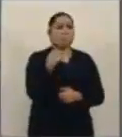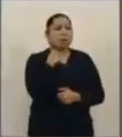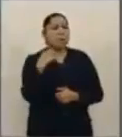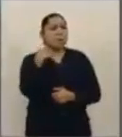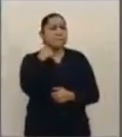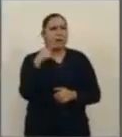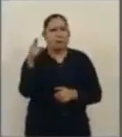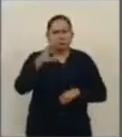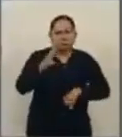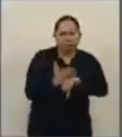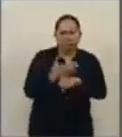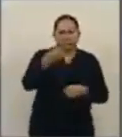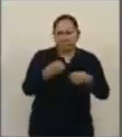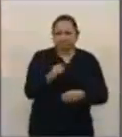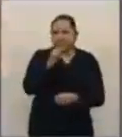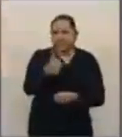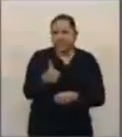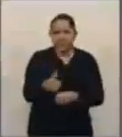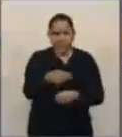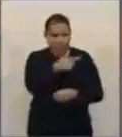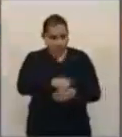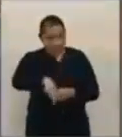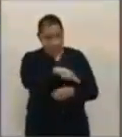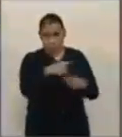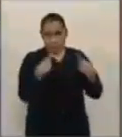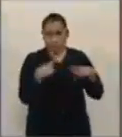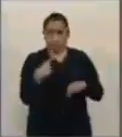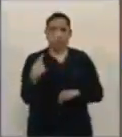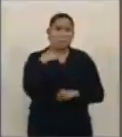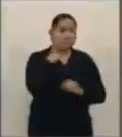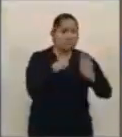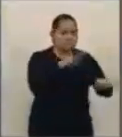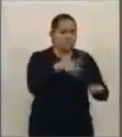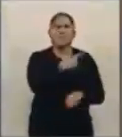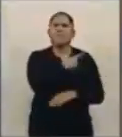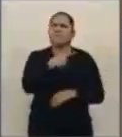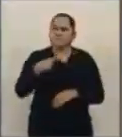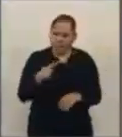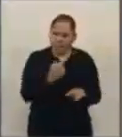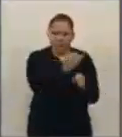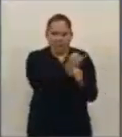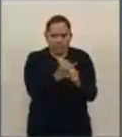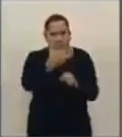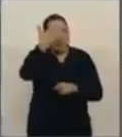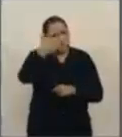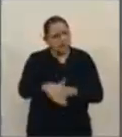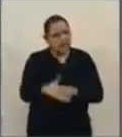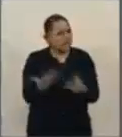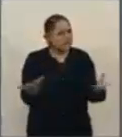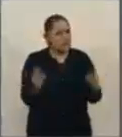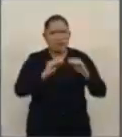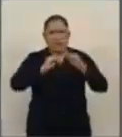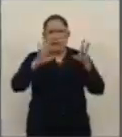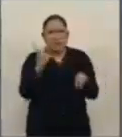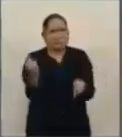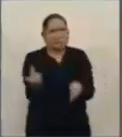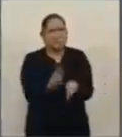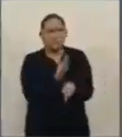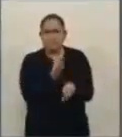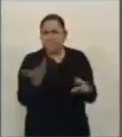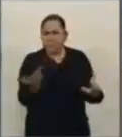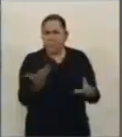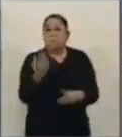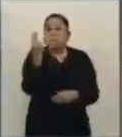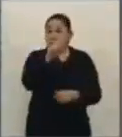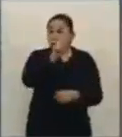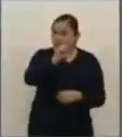que exigen ser aclarados y aplicada la justicia a los responsables materiales e intelectuales.